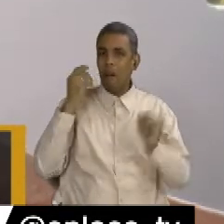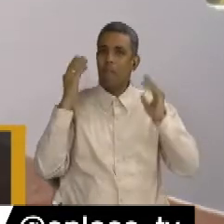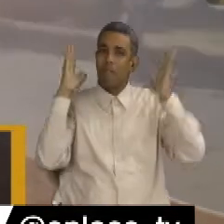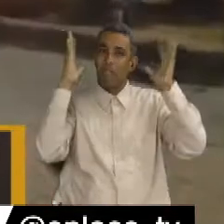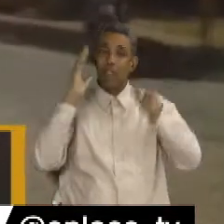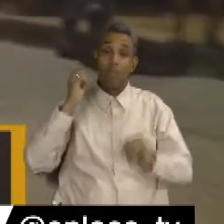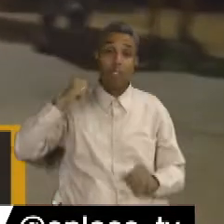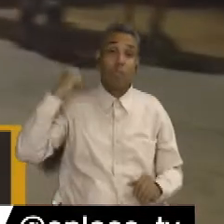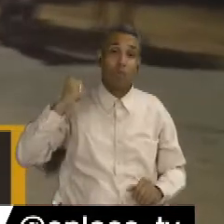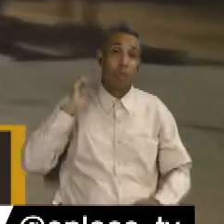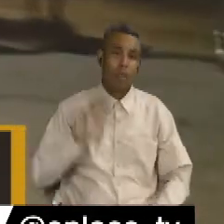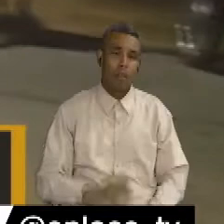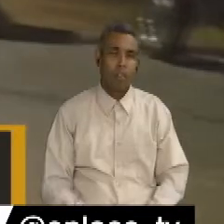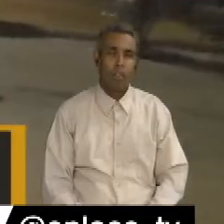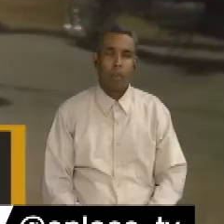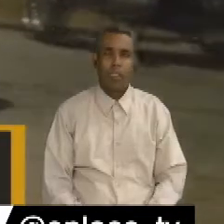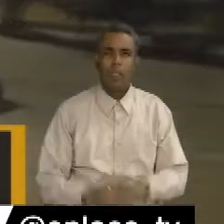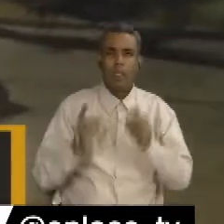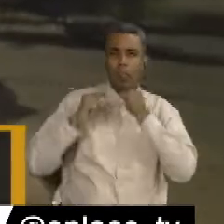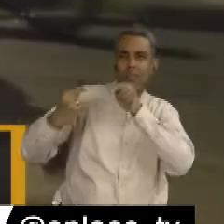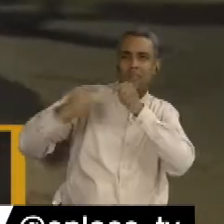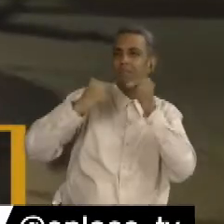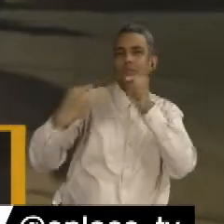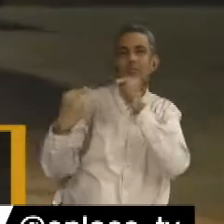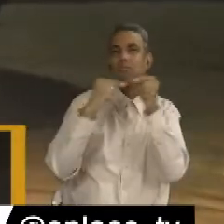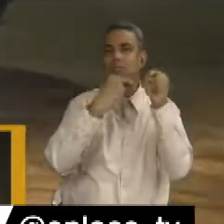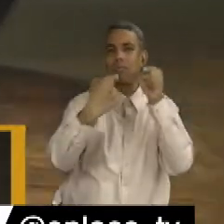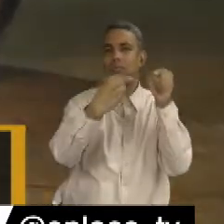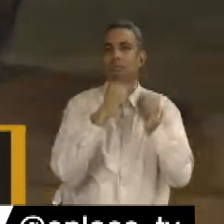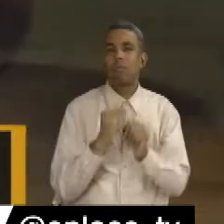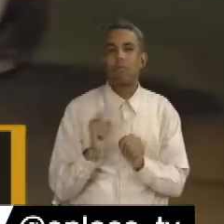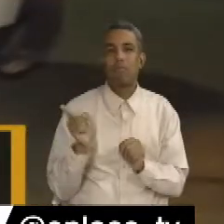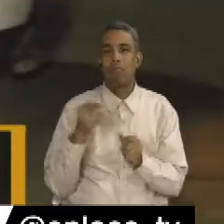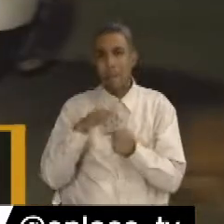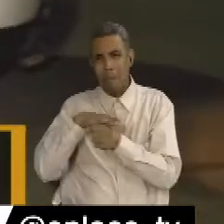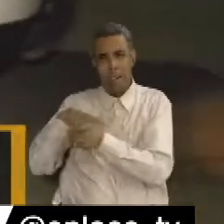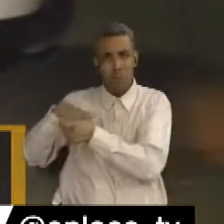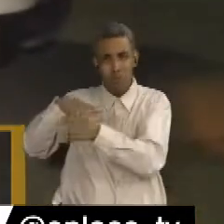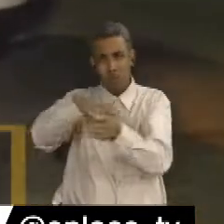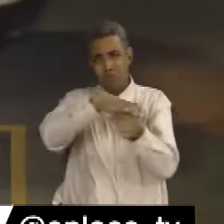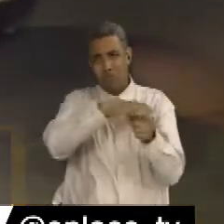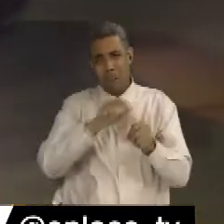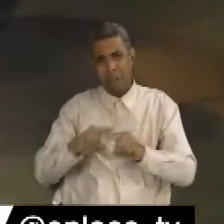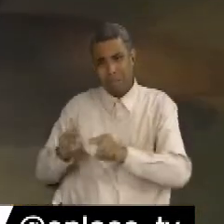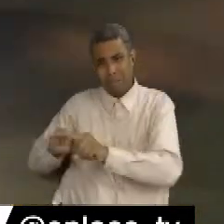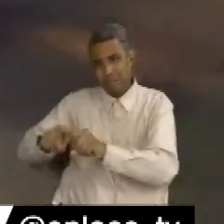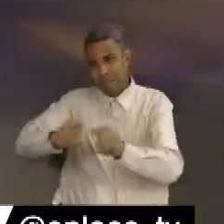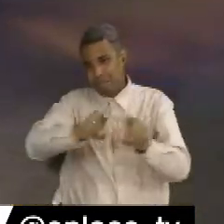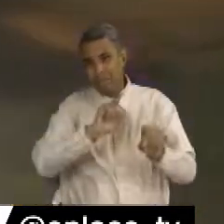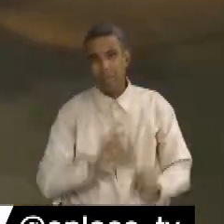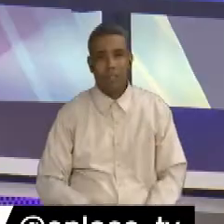en ese requerimiento. Las peleas atendidas por la policía se presentaron en varios sectores de Barranca Bermeja.